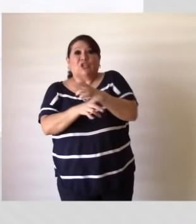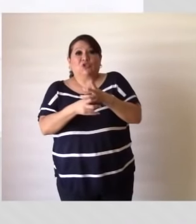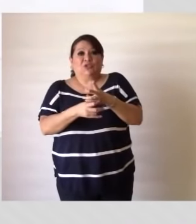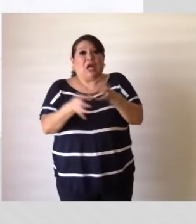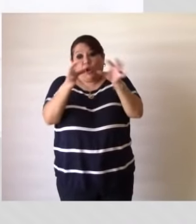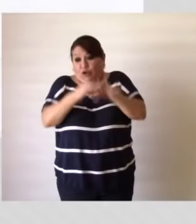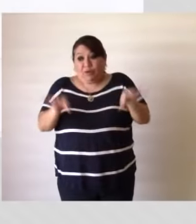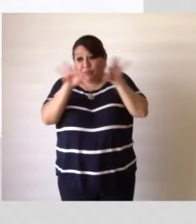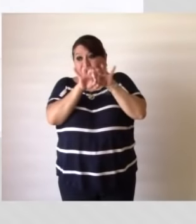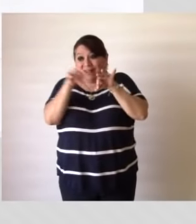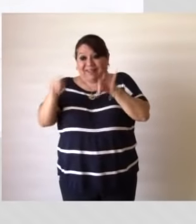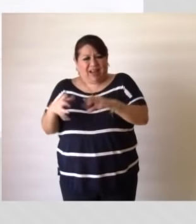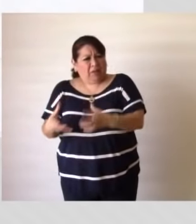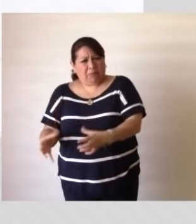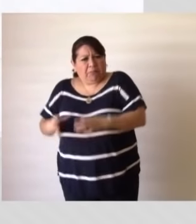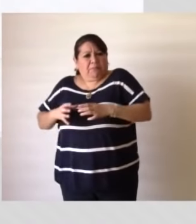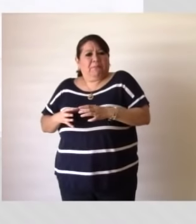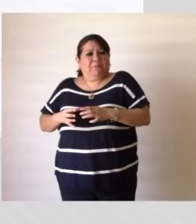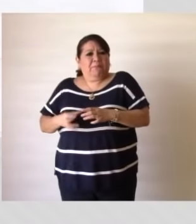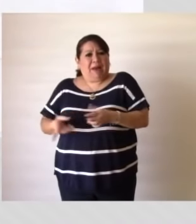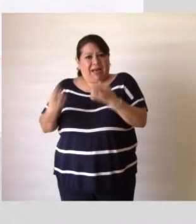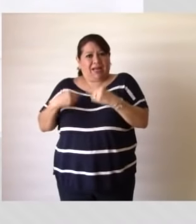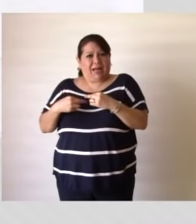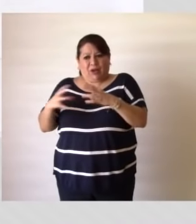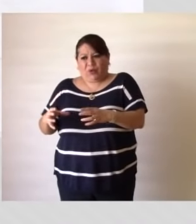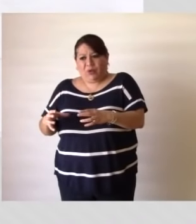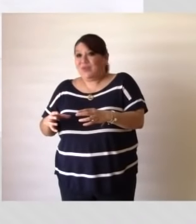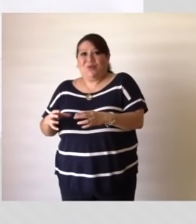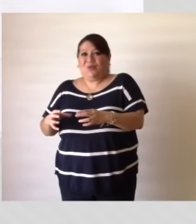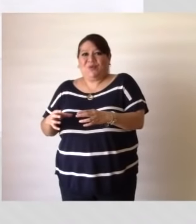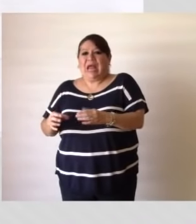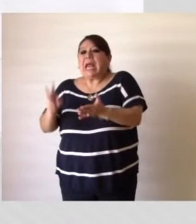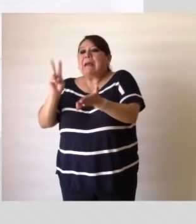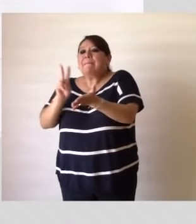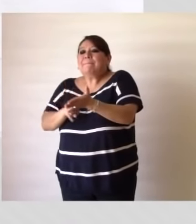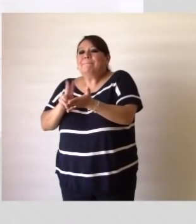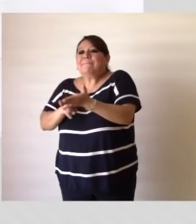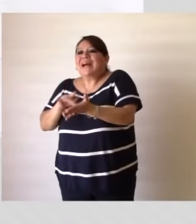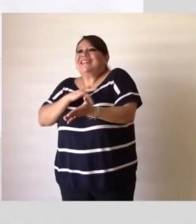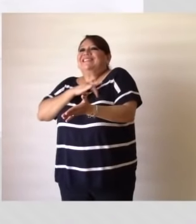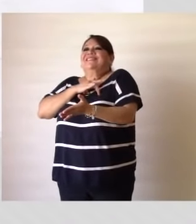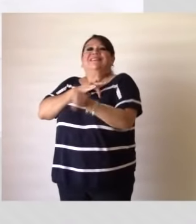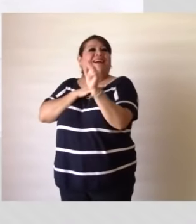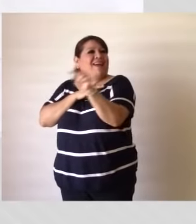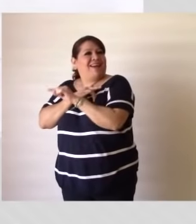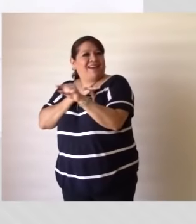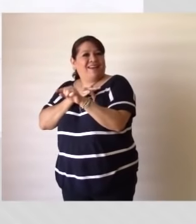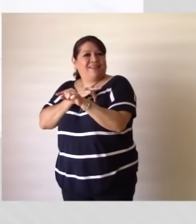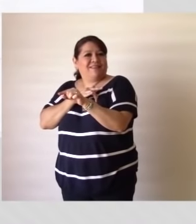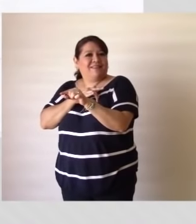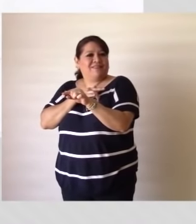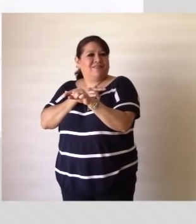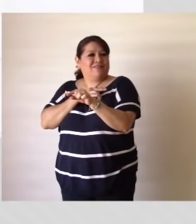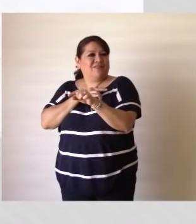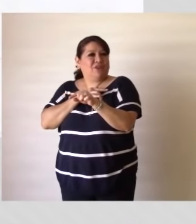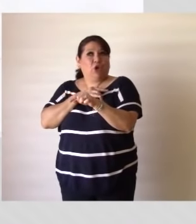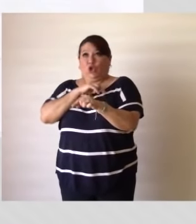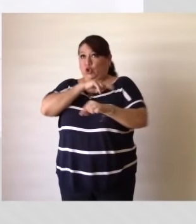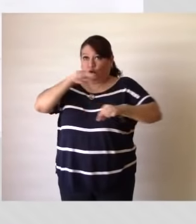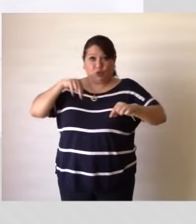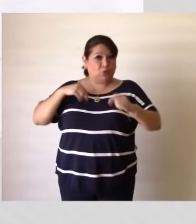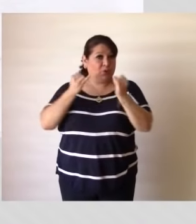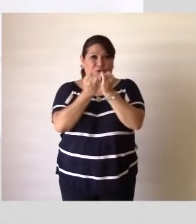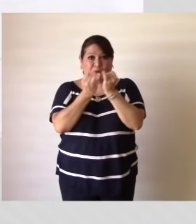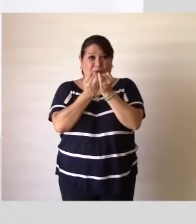lo que representa cuando nosotros agradecemos a dios cuando nosotros entregamos lo mejor de